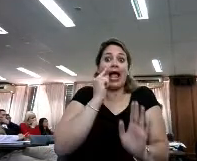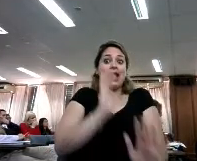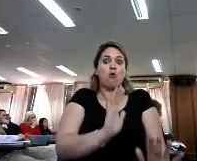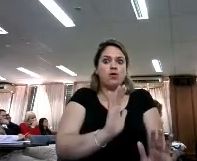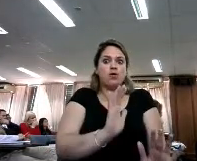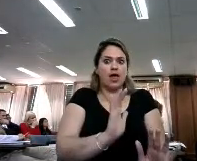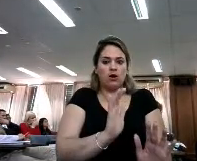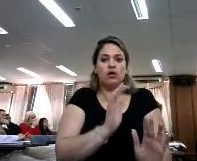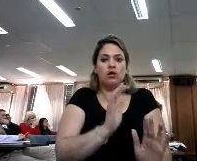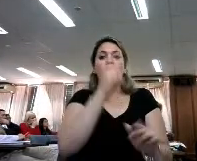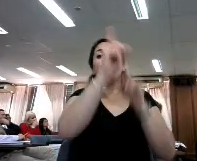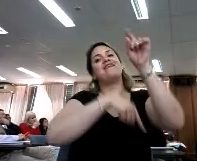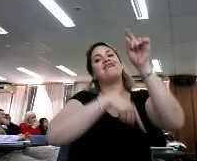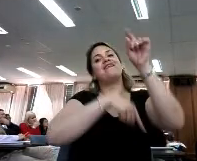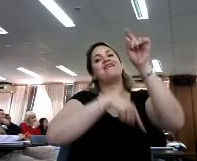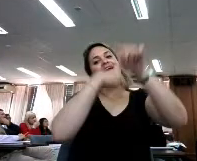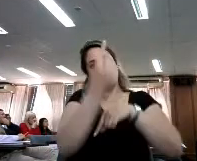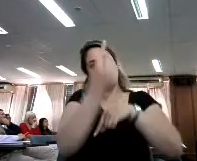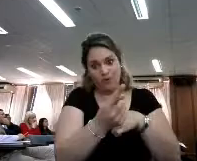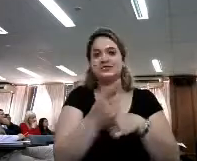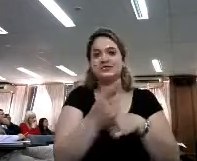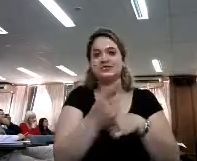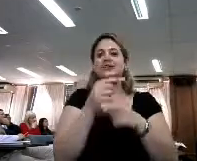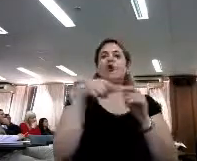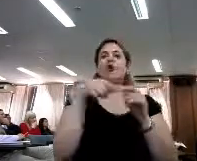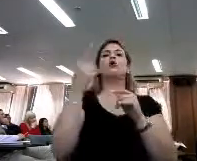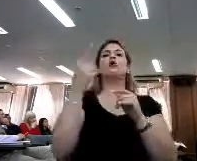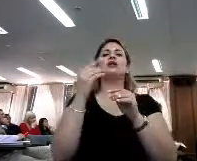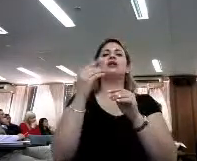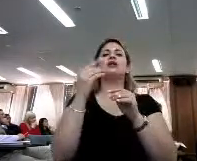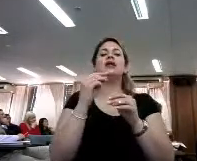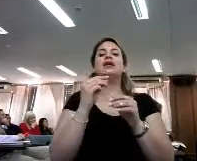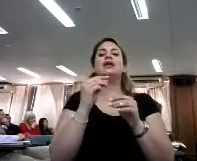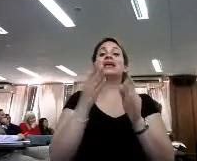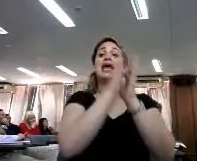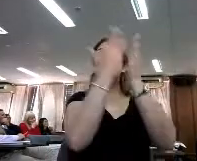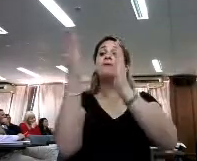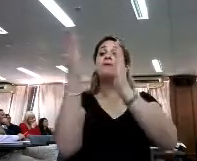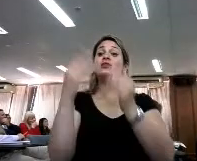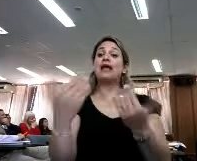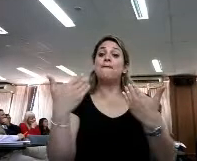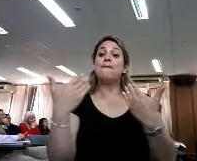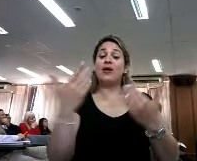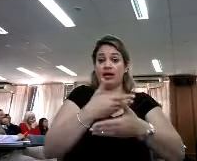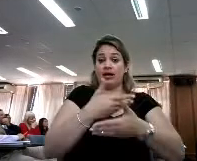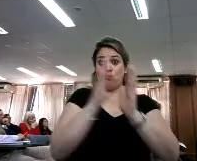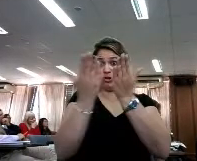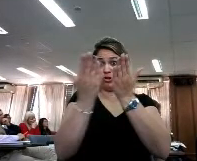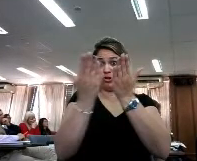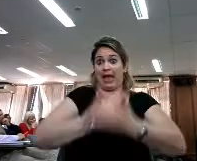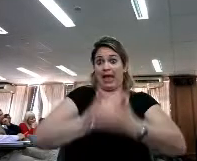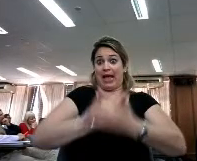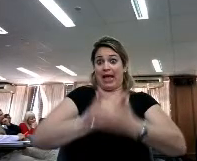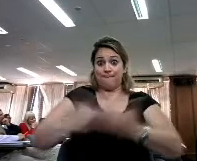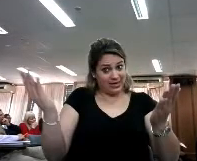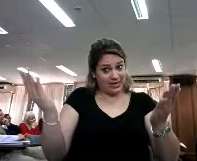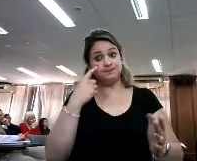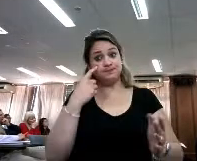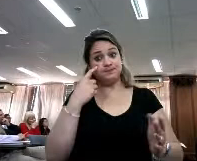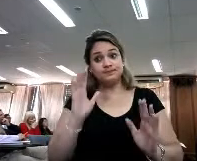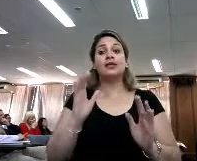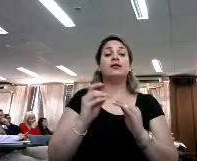permanente. Después teníamos otra que es la posibilidad de las bibliotecas públicas, en este caso públicas,